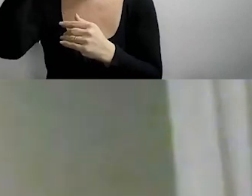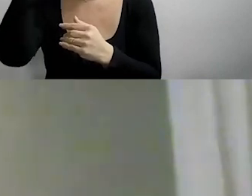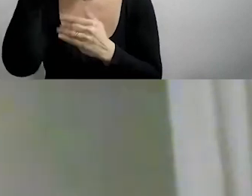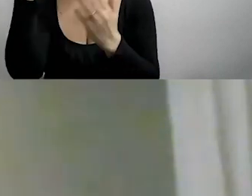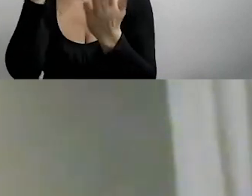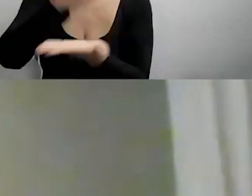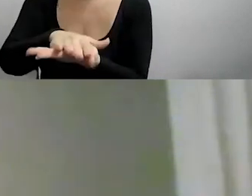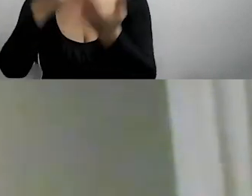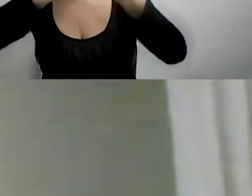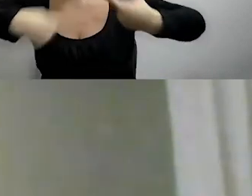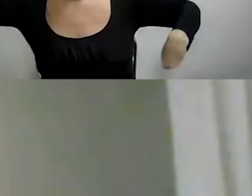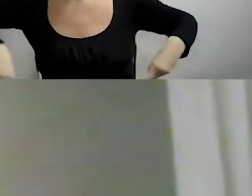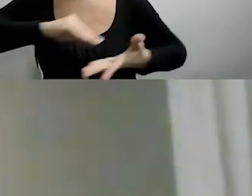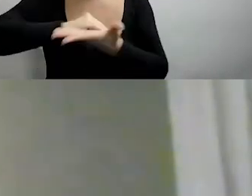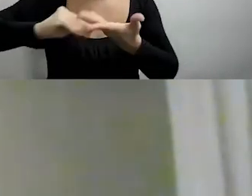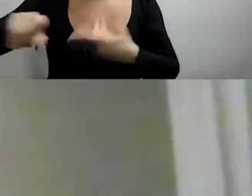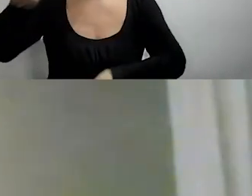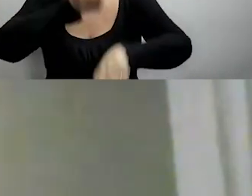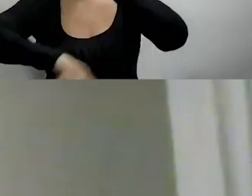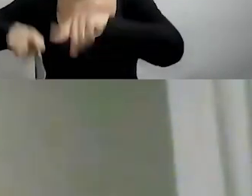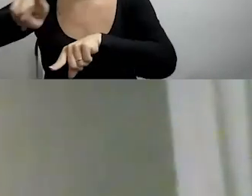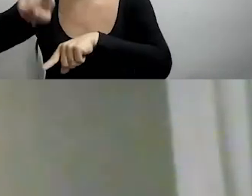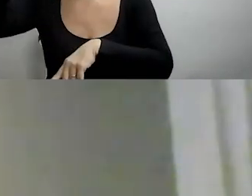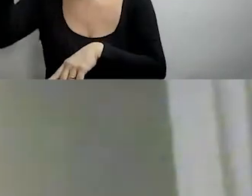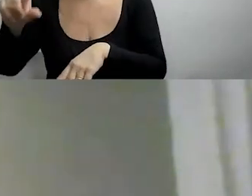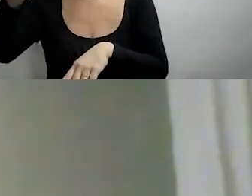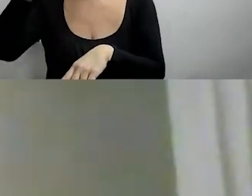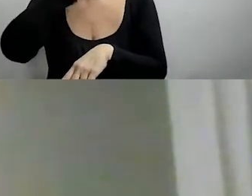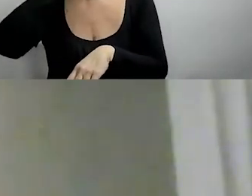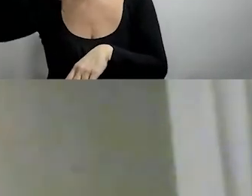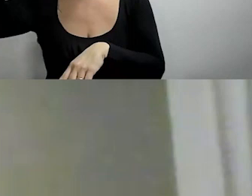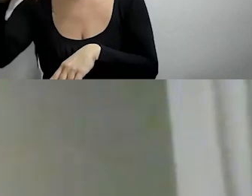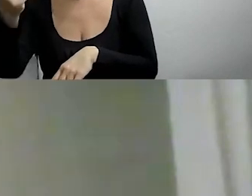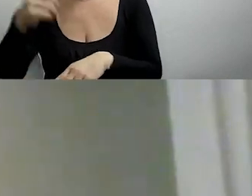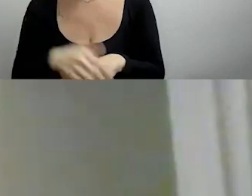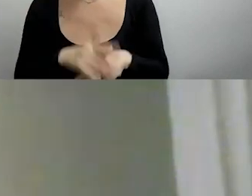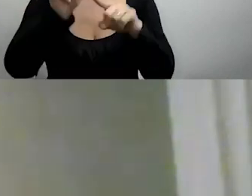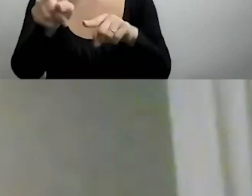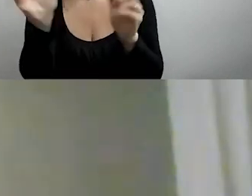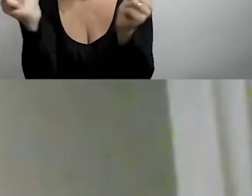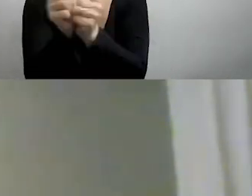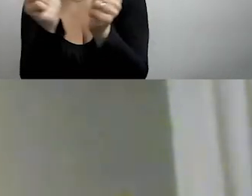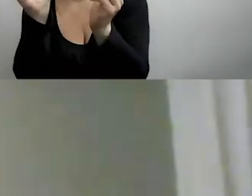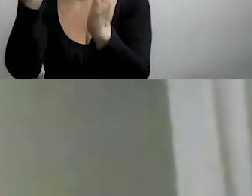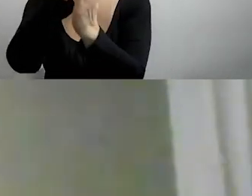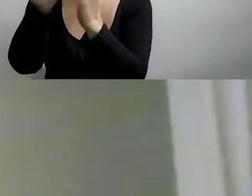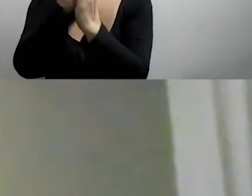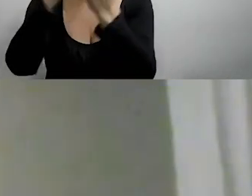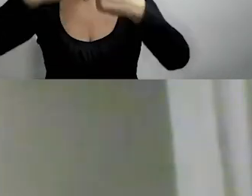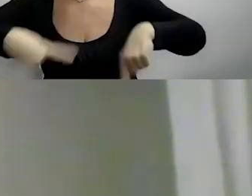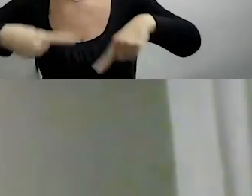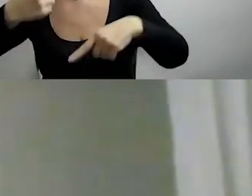recursos administrativos, coordinada por la doctora Catalina García Vizcaíno, y coautora de la obra Recursos de la Seguridad